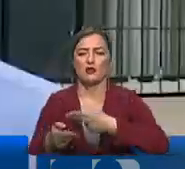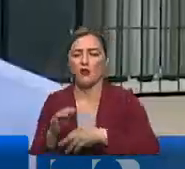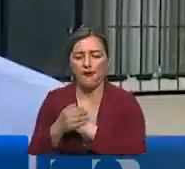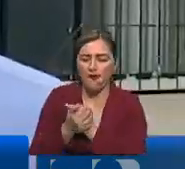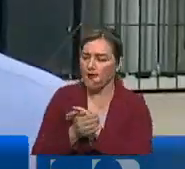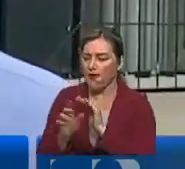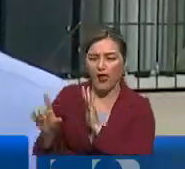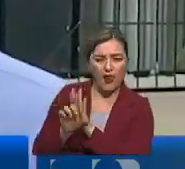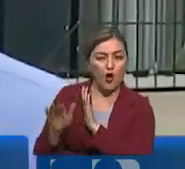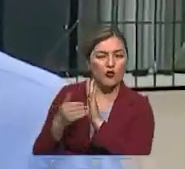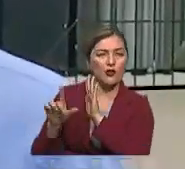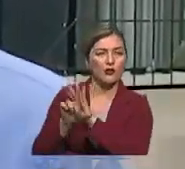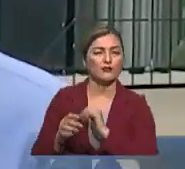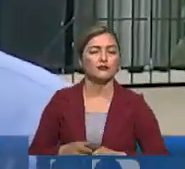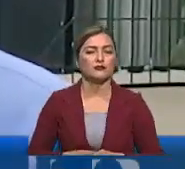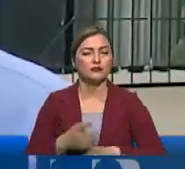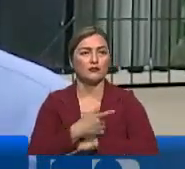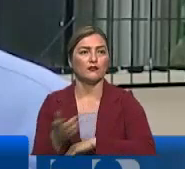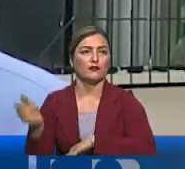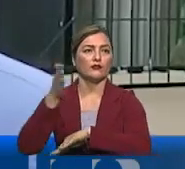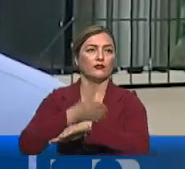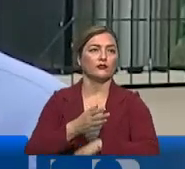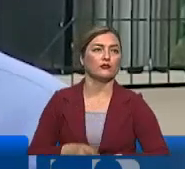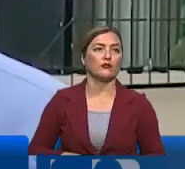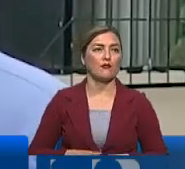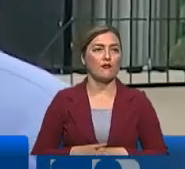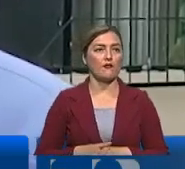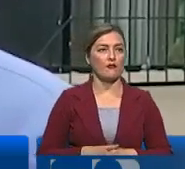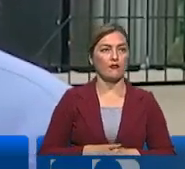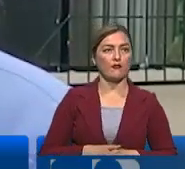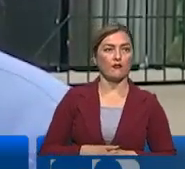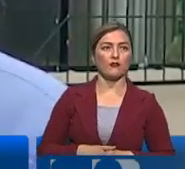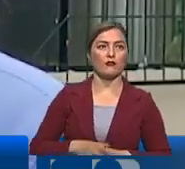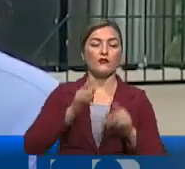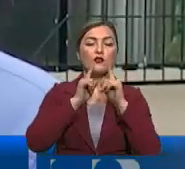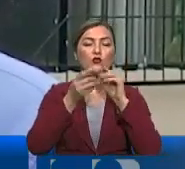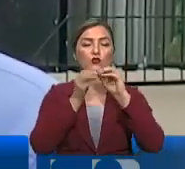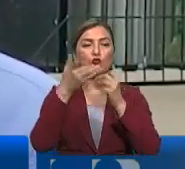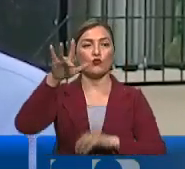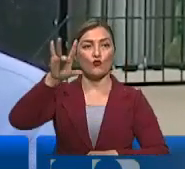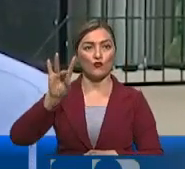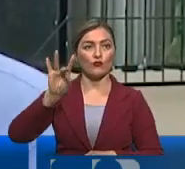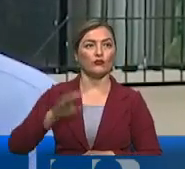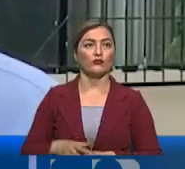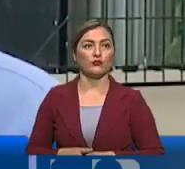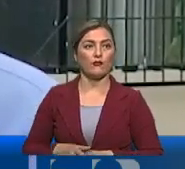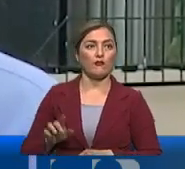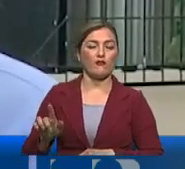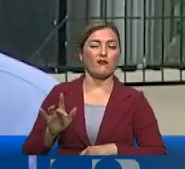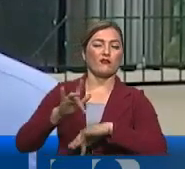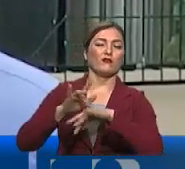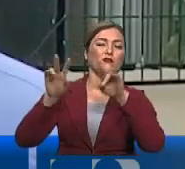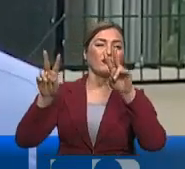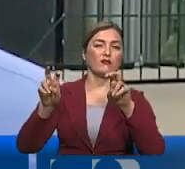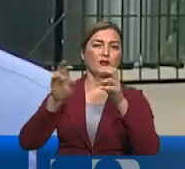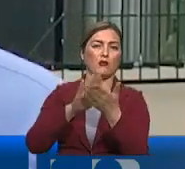tierras. Los días anteriores estuvo un diálogo a través del bloque Pachacuti, pero no necesariamente fue tocado el